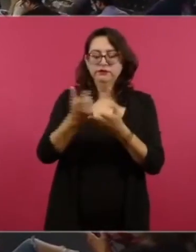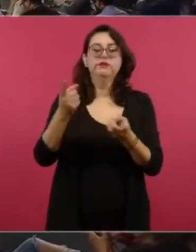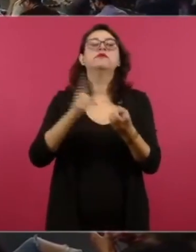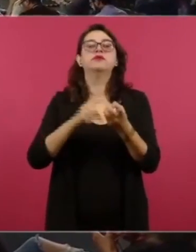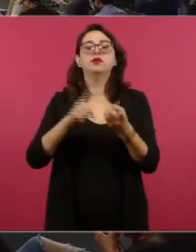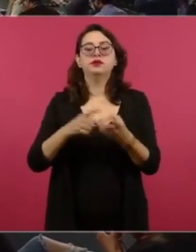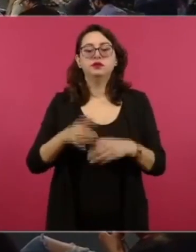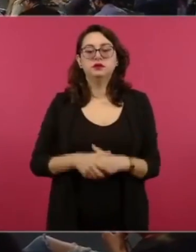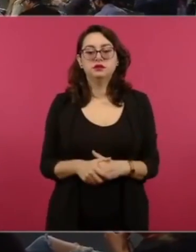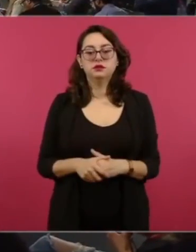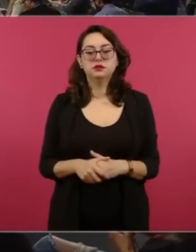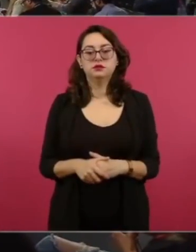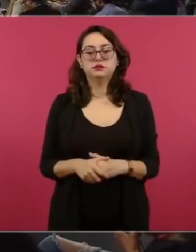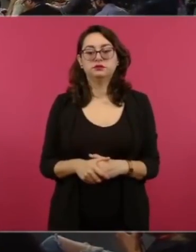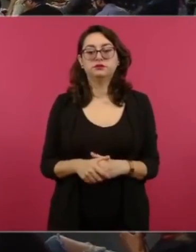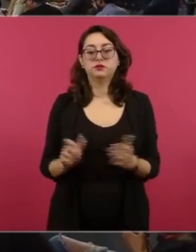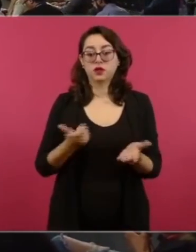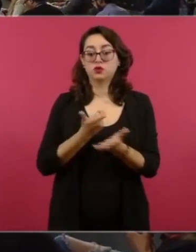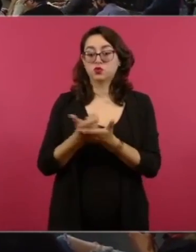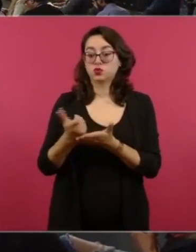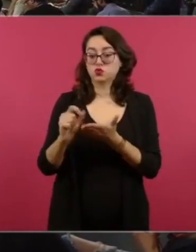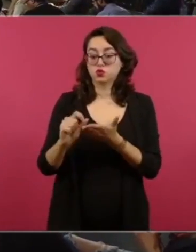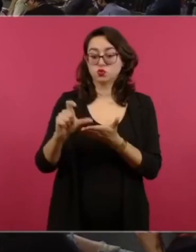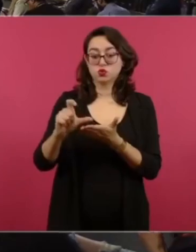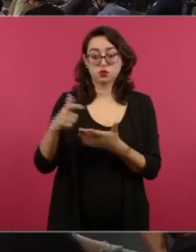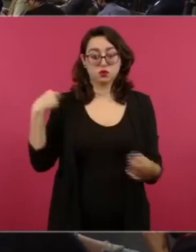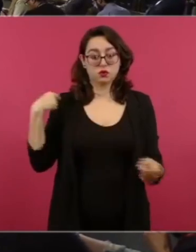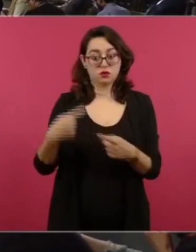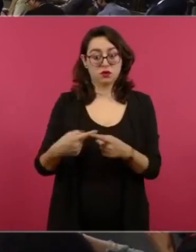mínimo, que dicho sea de paso, ya aumentó ese salario al doble